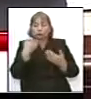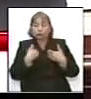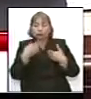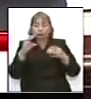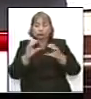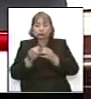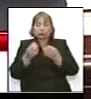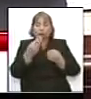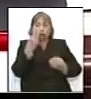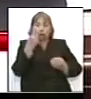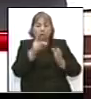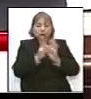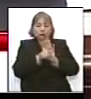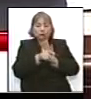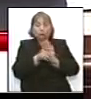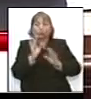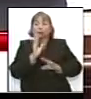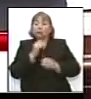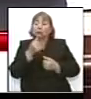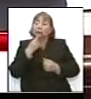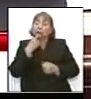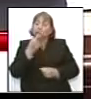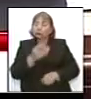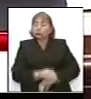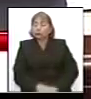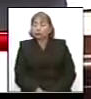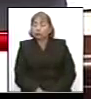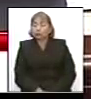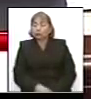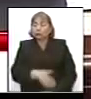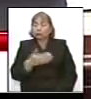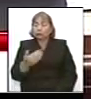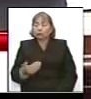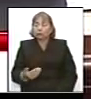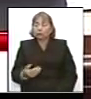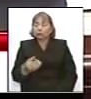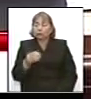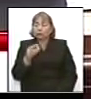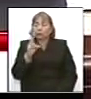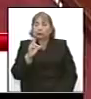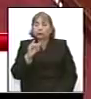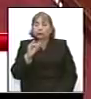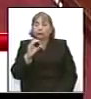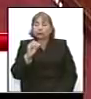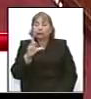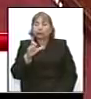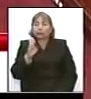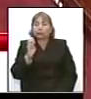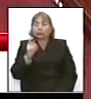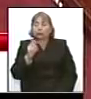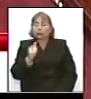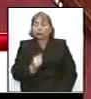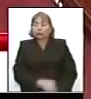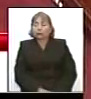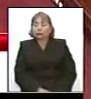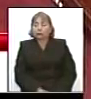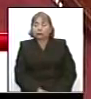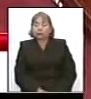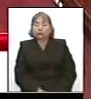para fijar su posición. Tiene la palabra el congresista Gilbert Violeta.